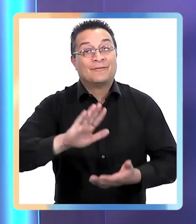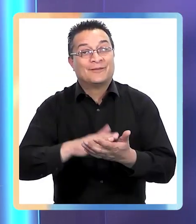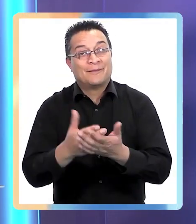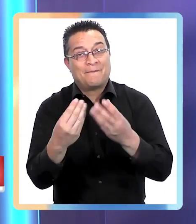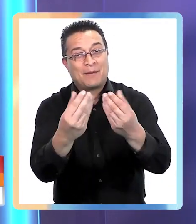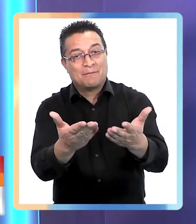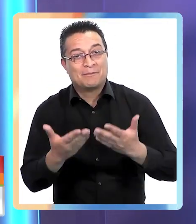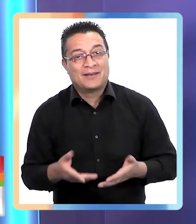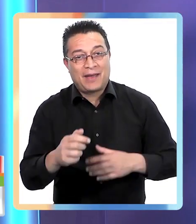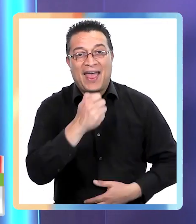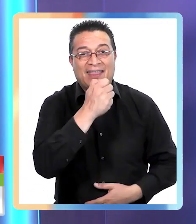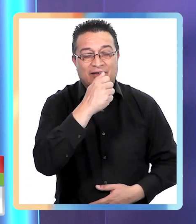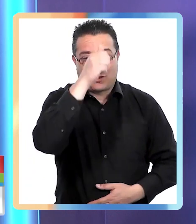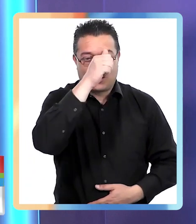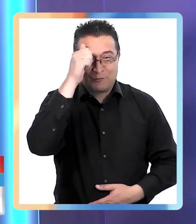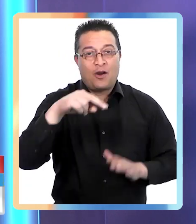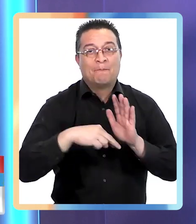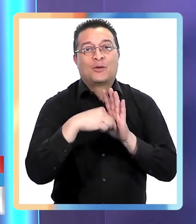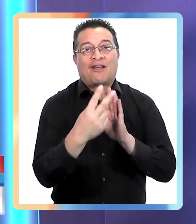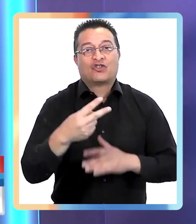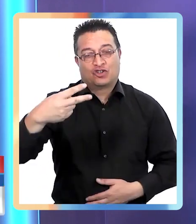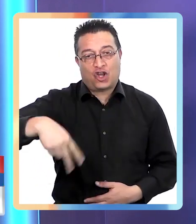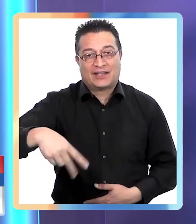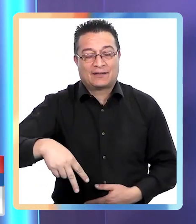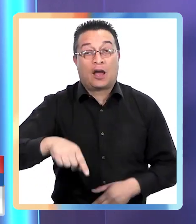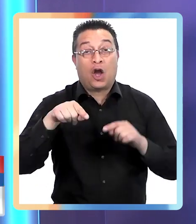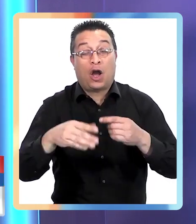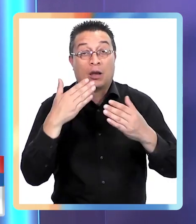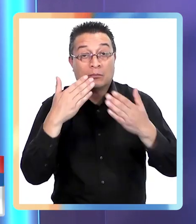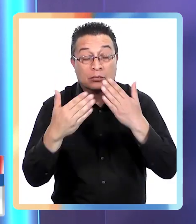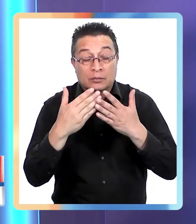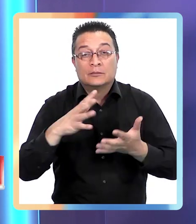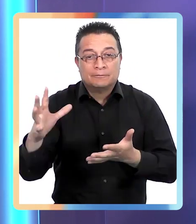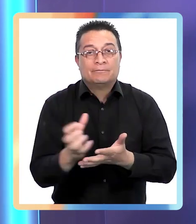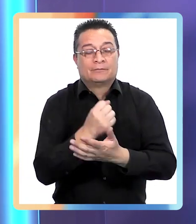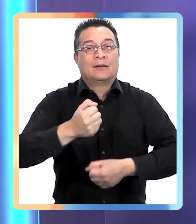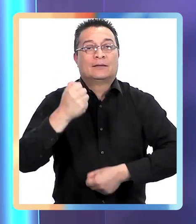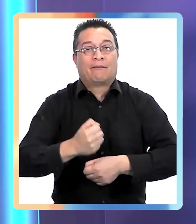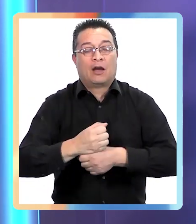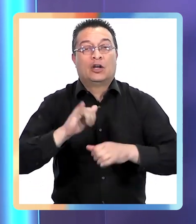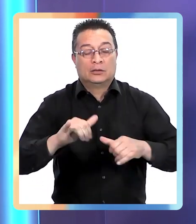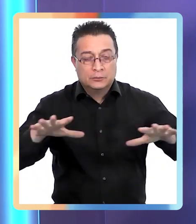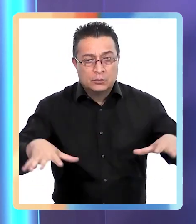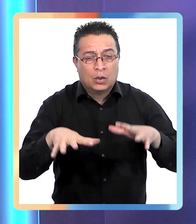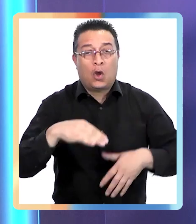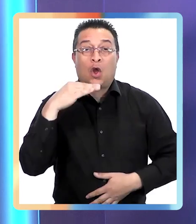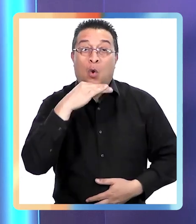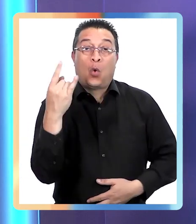Hola, ¿qué tal? ¿Cómo están? Les damos la bienvenida a la entrevista del domingo de Portavoz Noticias. Hoy hablamos de recuperación de empleo y las